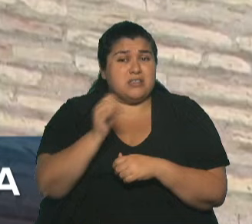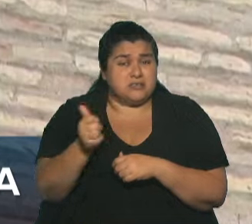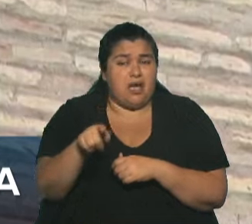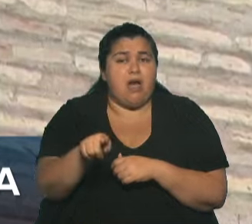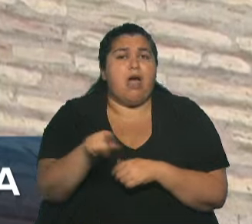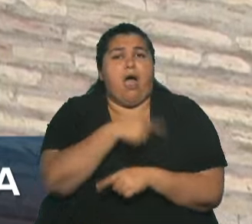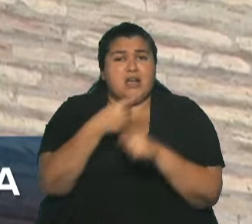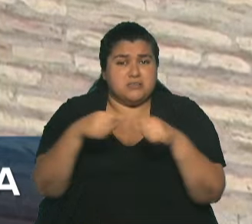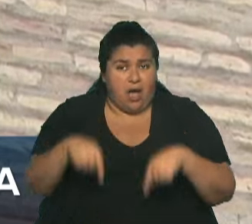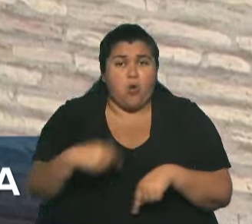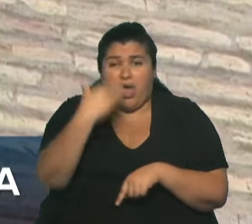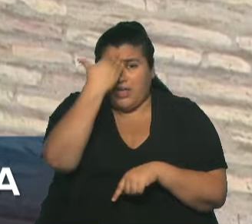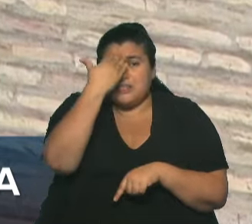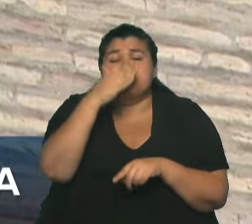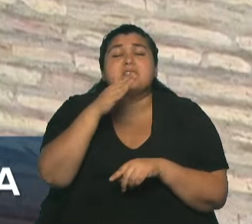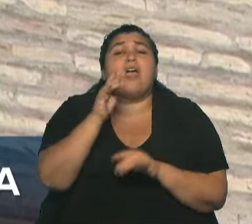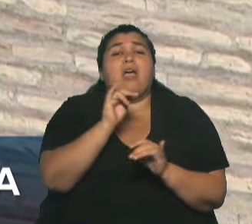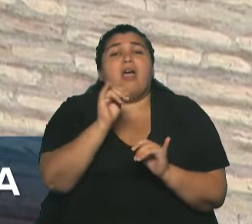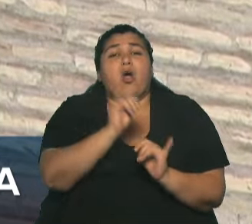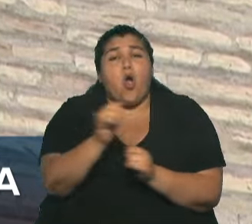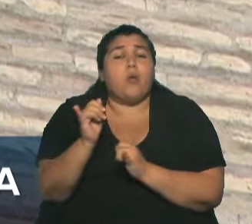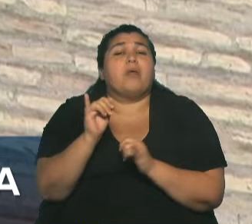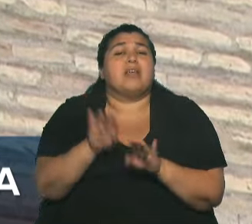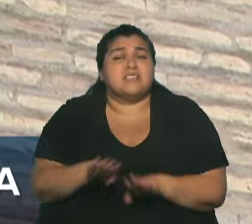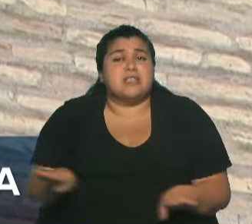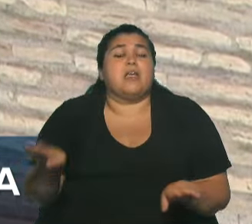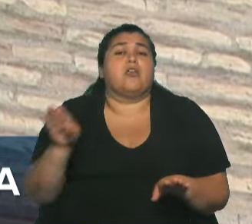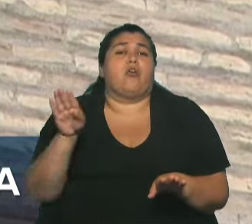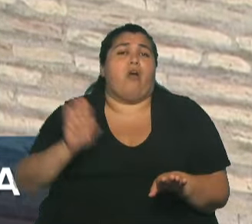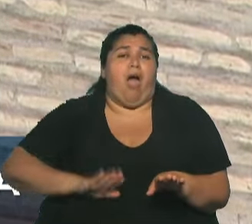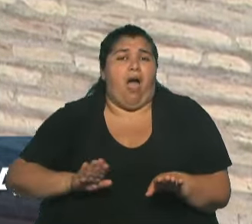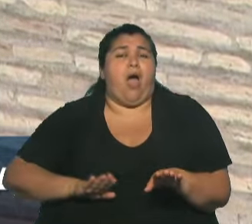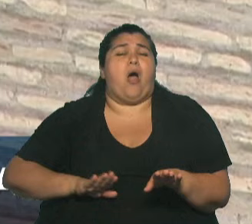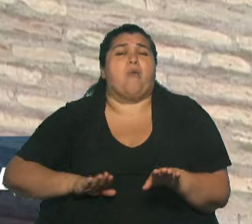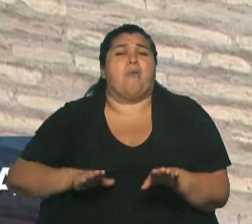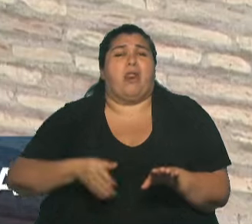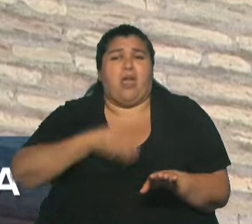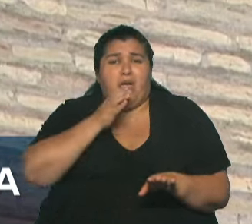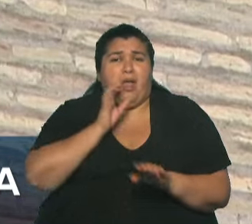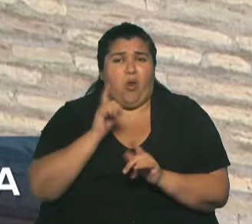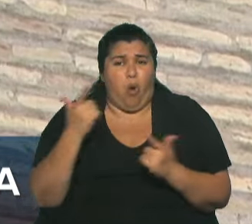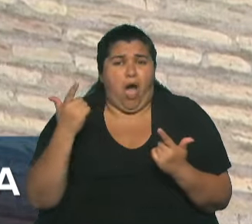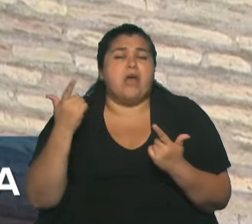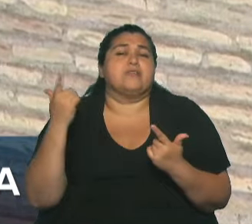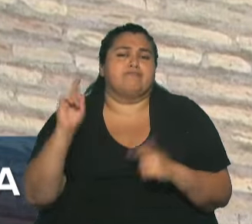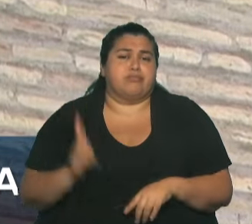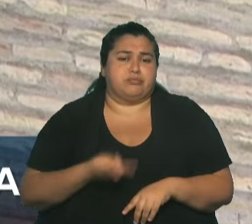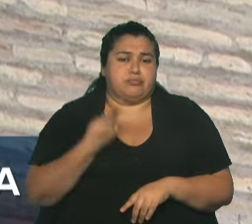son 15 los niños y adolescentes muertos por hambre y deshidratación. Escuchemos al Papa